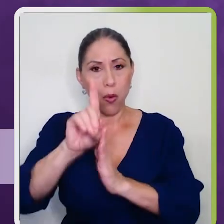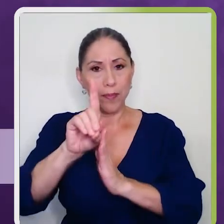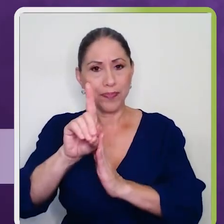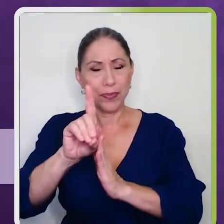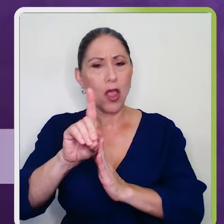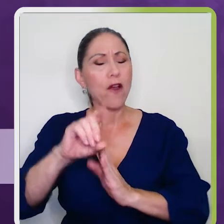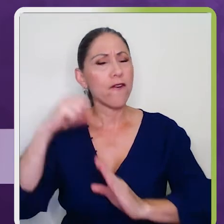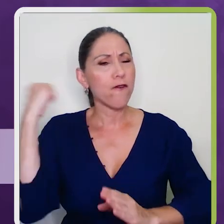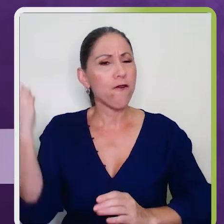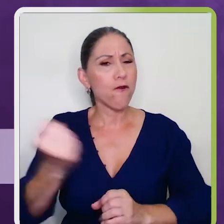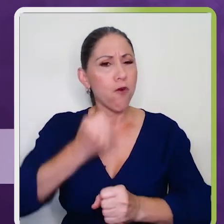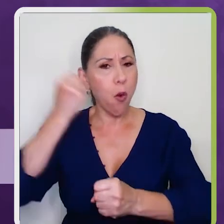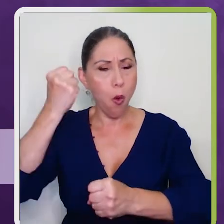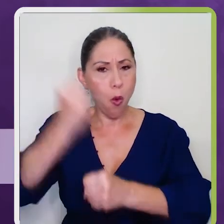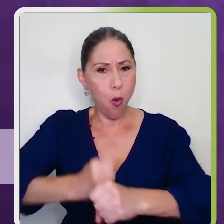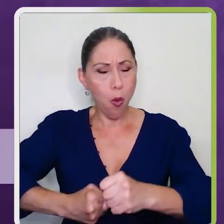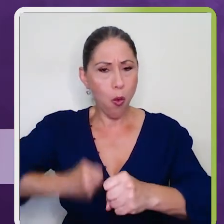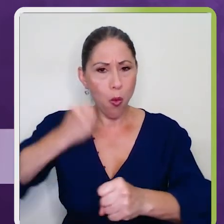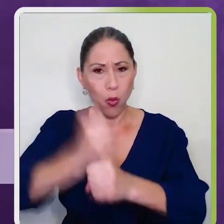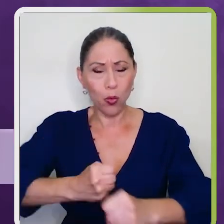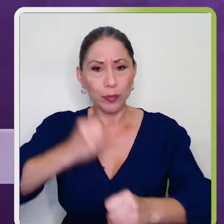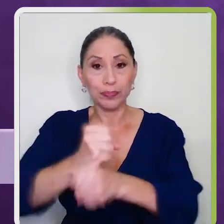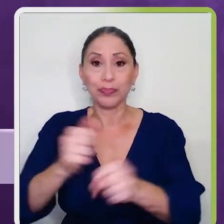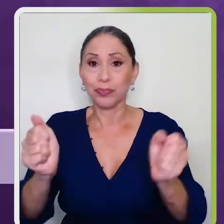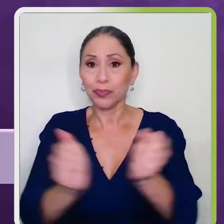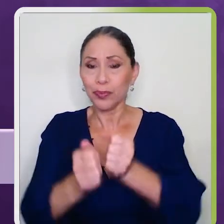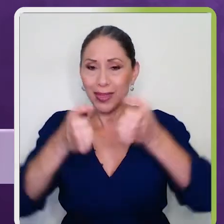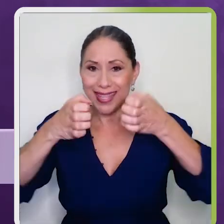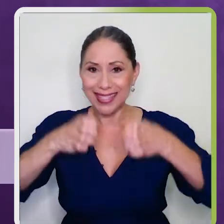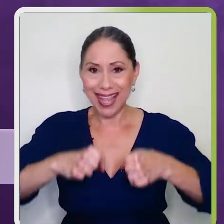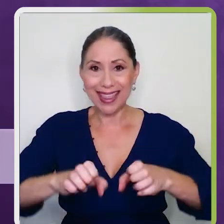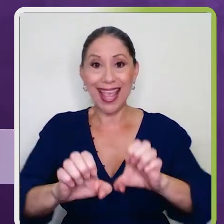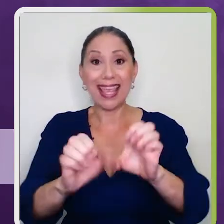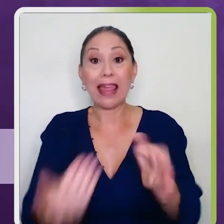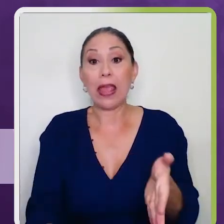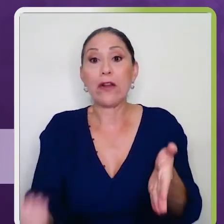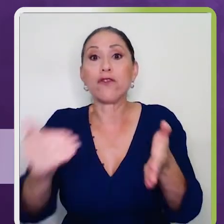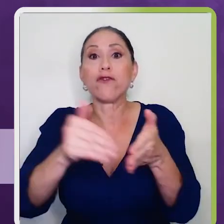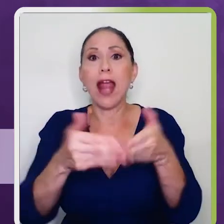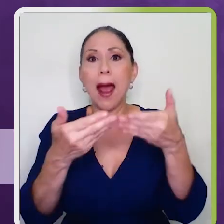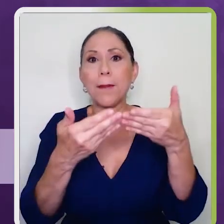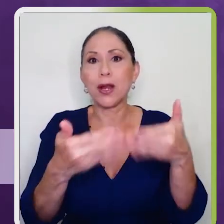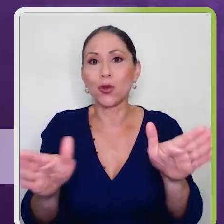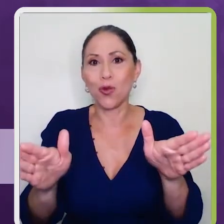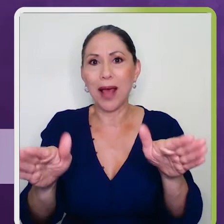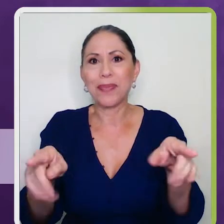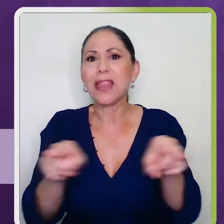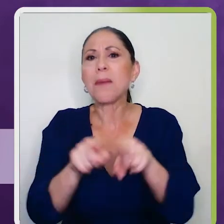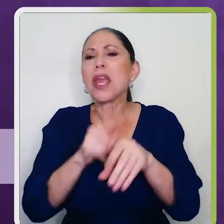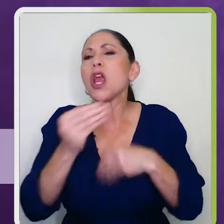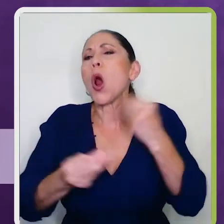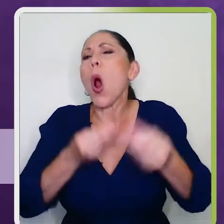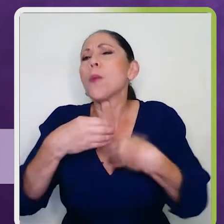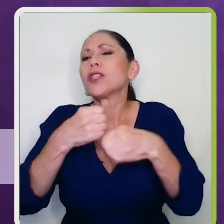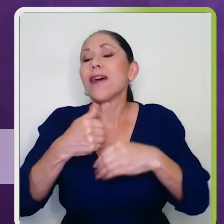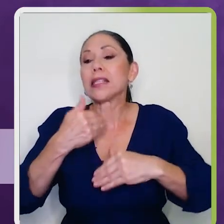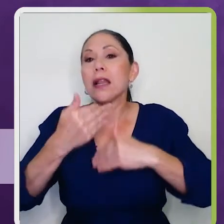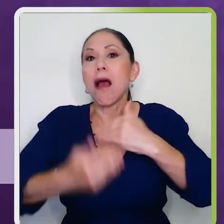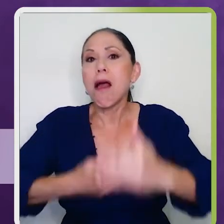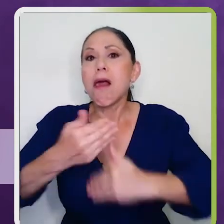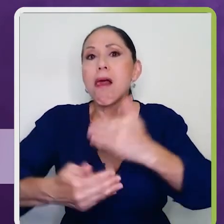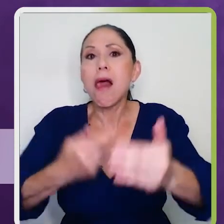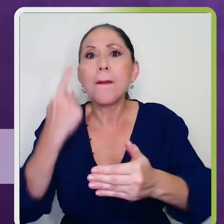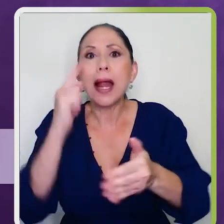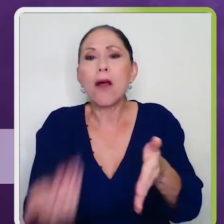muy fuertemente desde la estrategia de reapertura y las hojas de ruta de cara a la reactivación